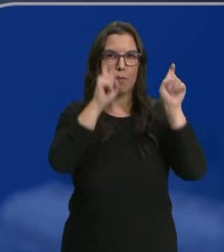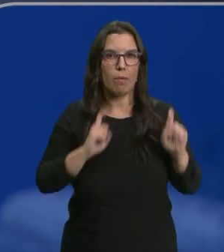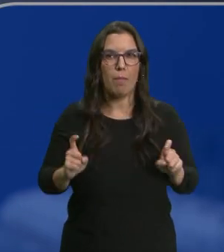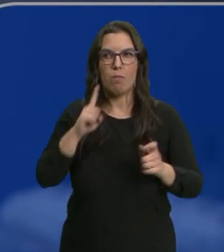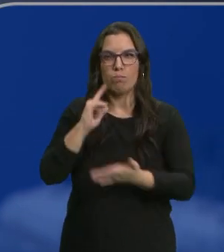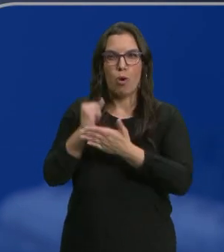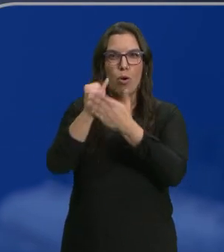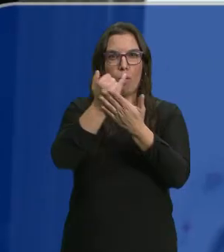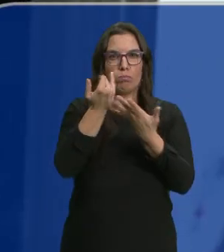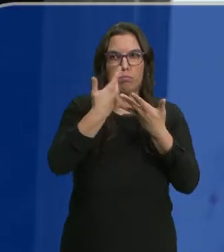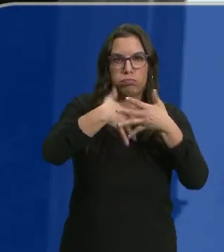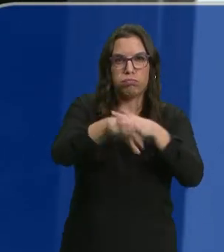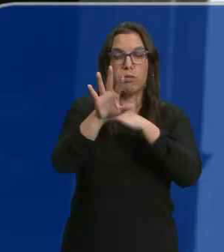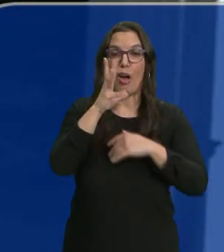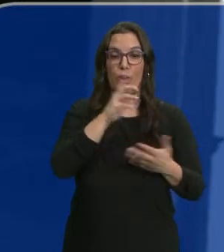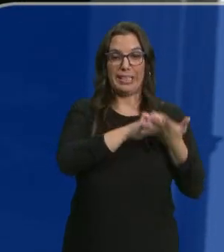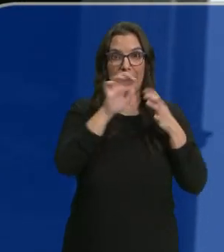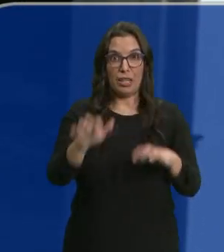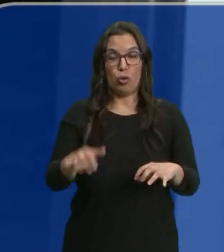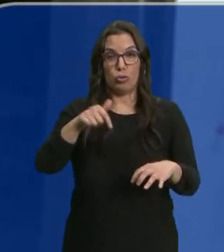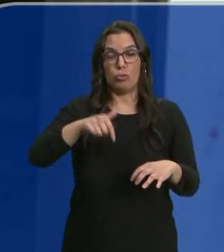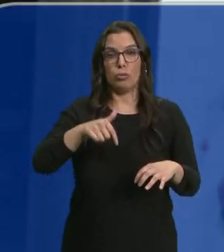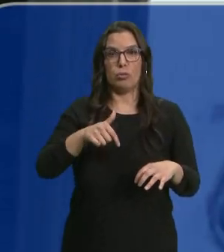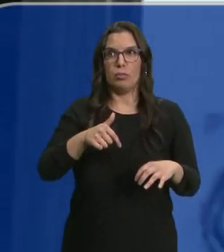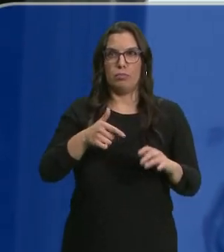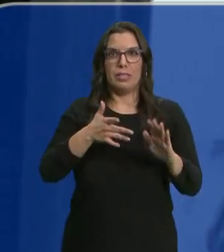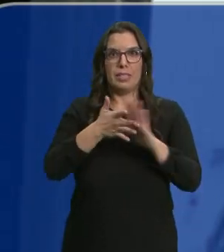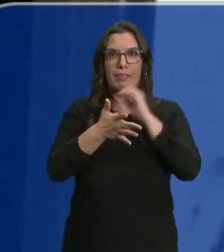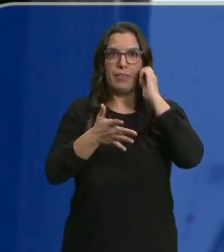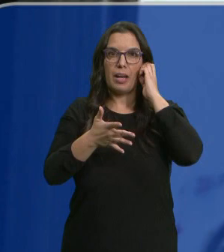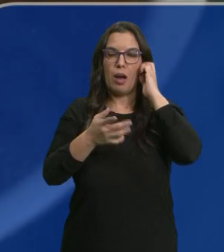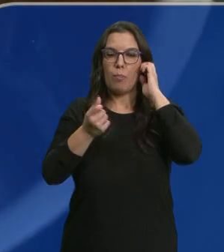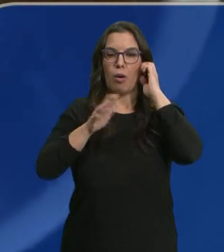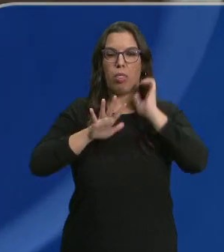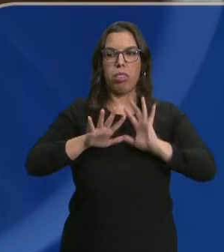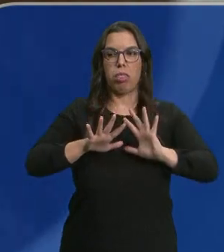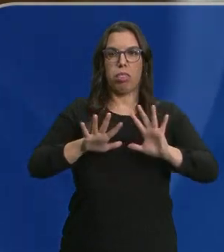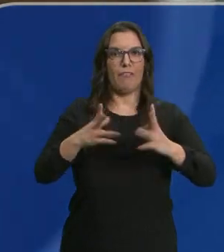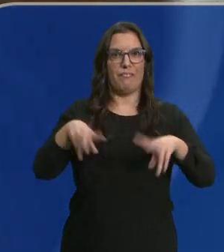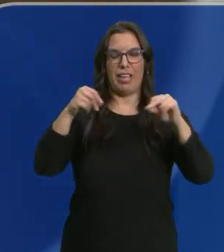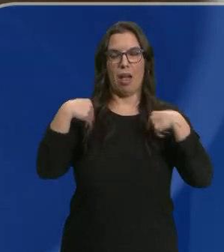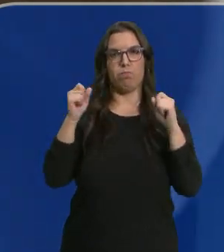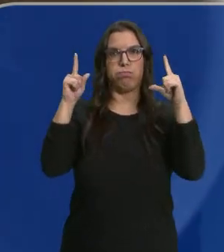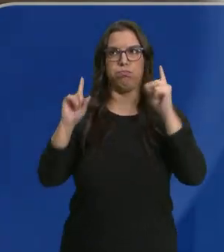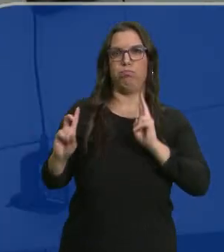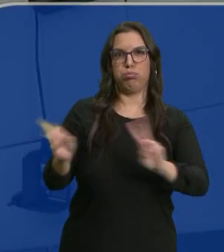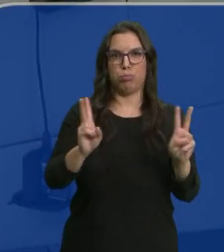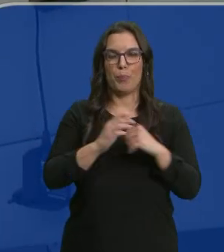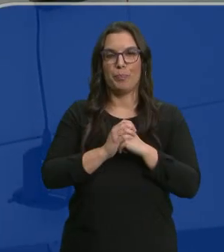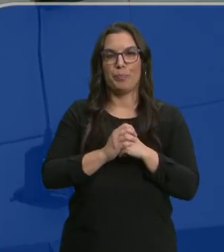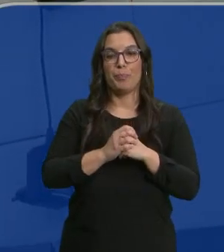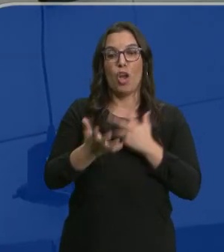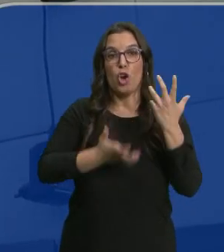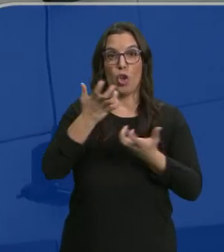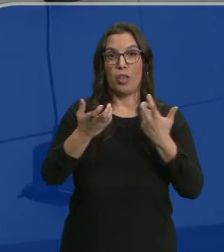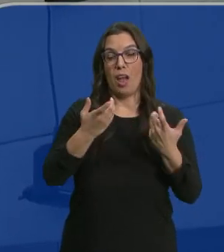viajan. Yo creo que ahora Castilla y León se está saliendo un poco de la letargo que teníamos. La cocina de Don